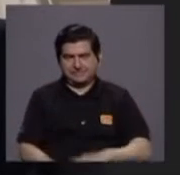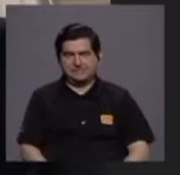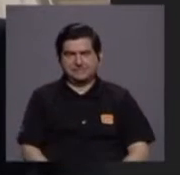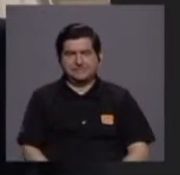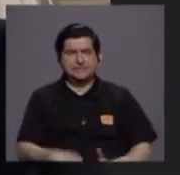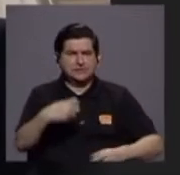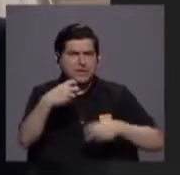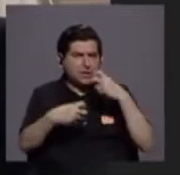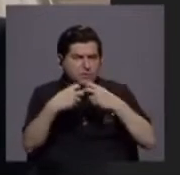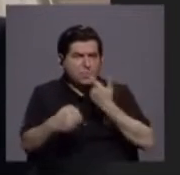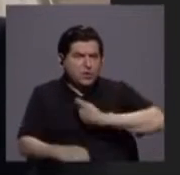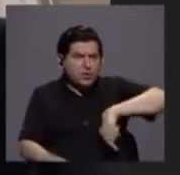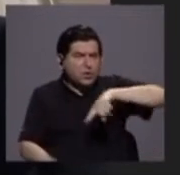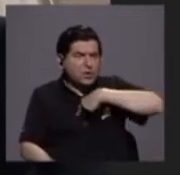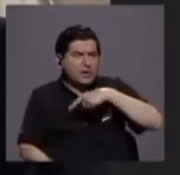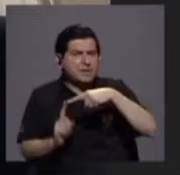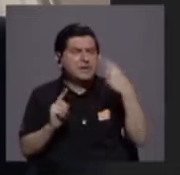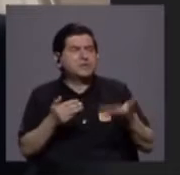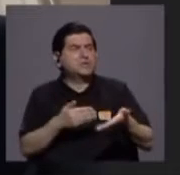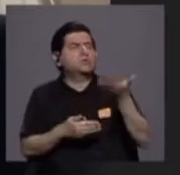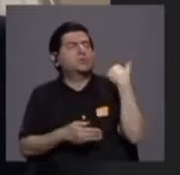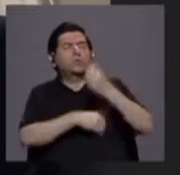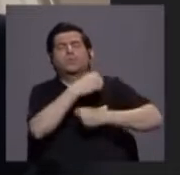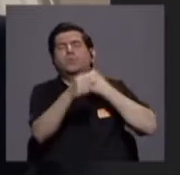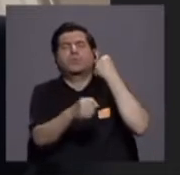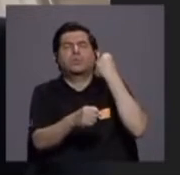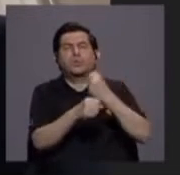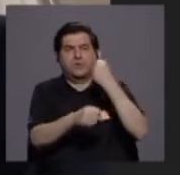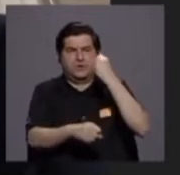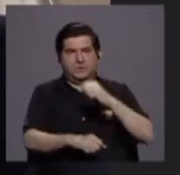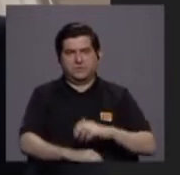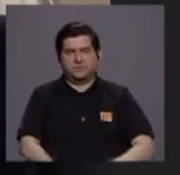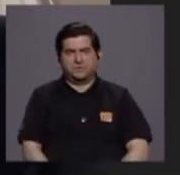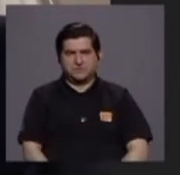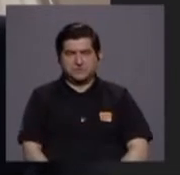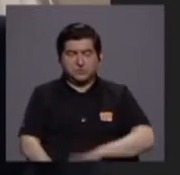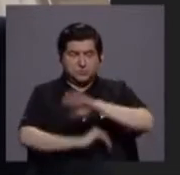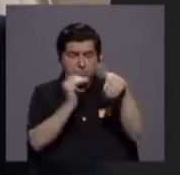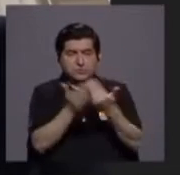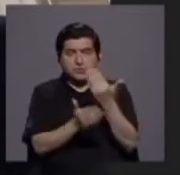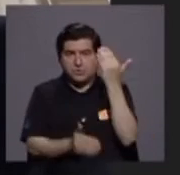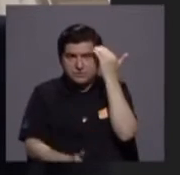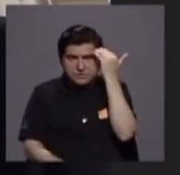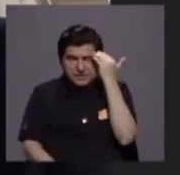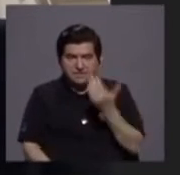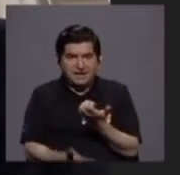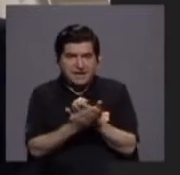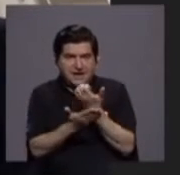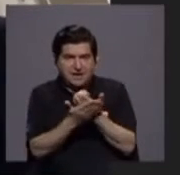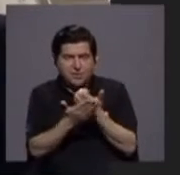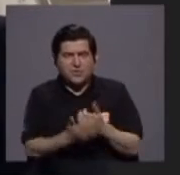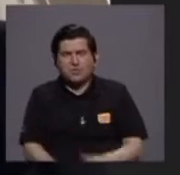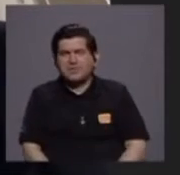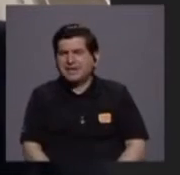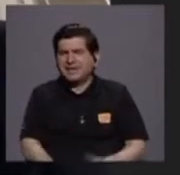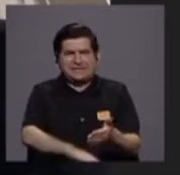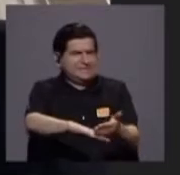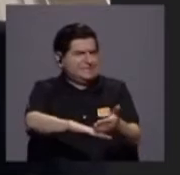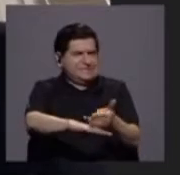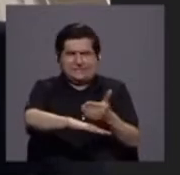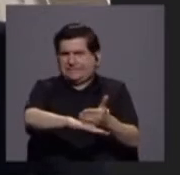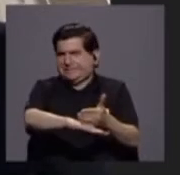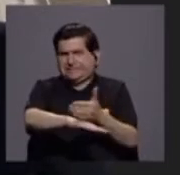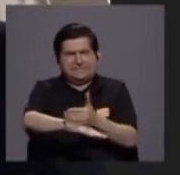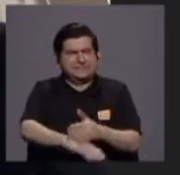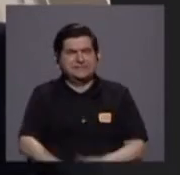los problemas nuestros vienen desde hace muchos años, Juan Rafael. Como todos sabemos, una economía que crece muy poco, una